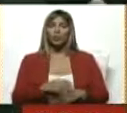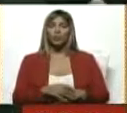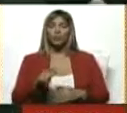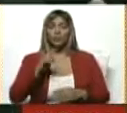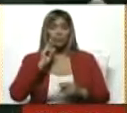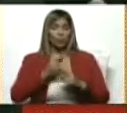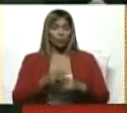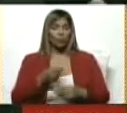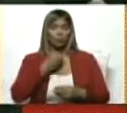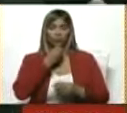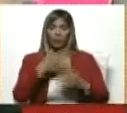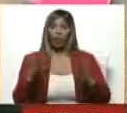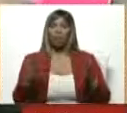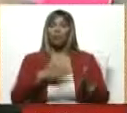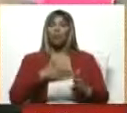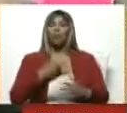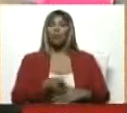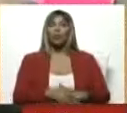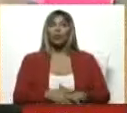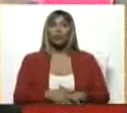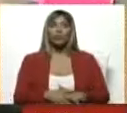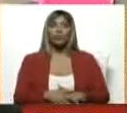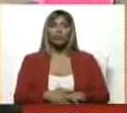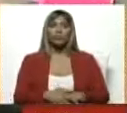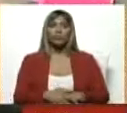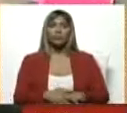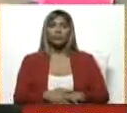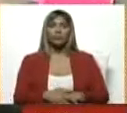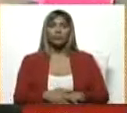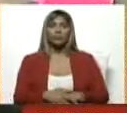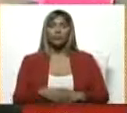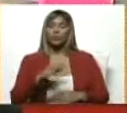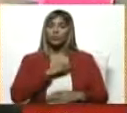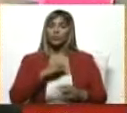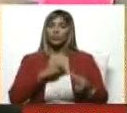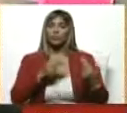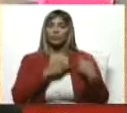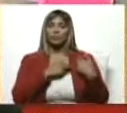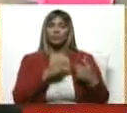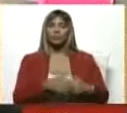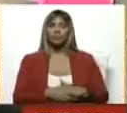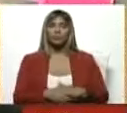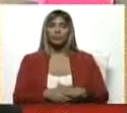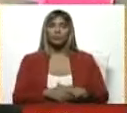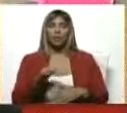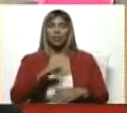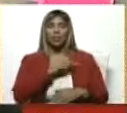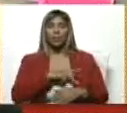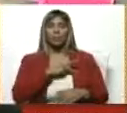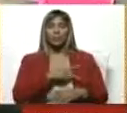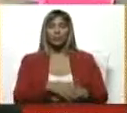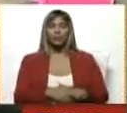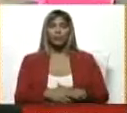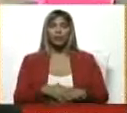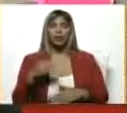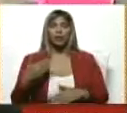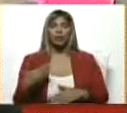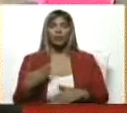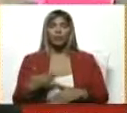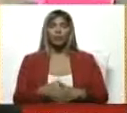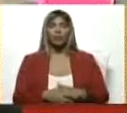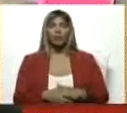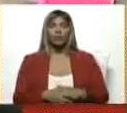honor inmenso, de verdad, poder estar al frente de esta misión tan importante